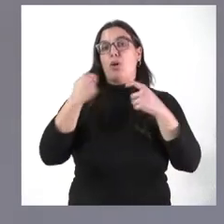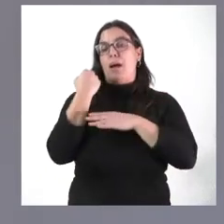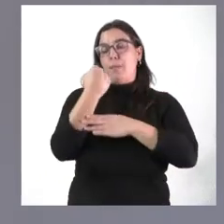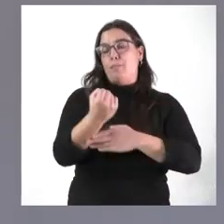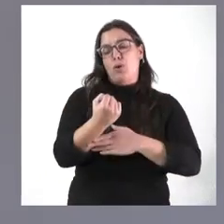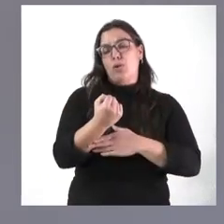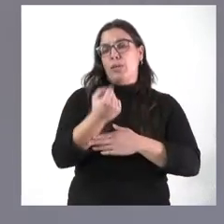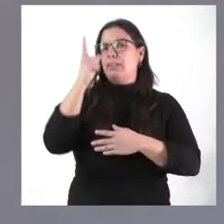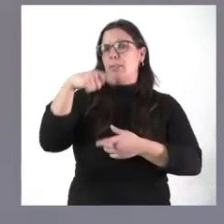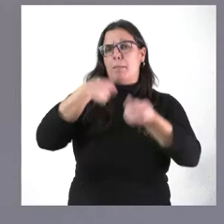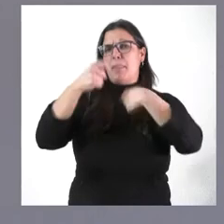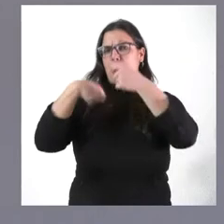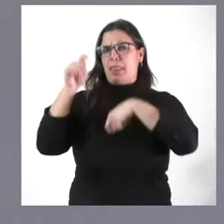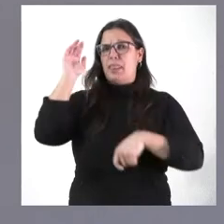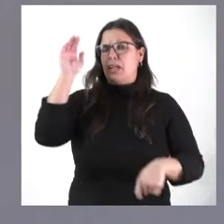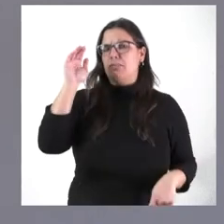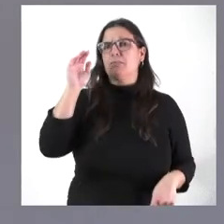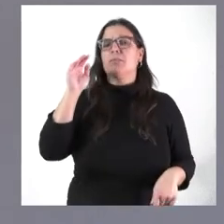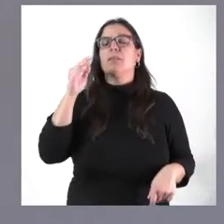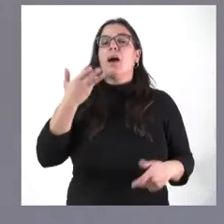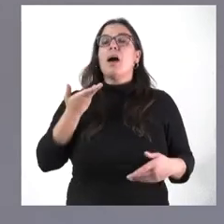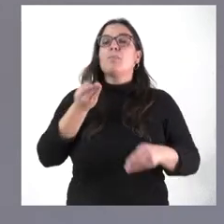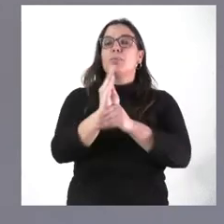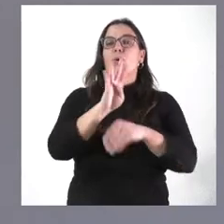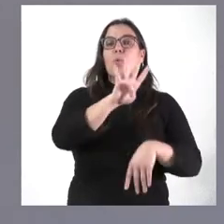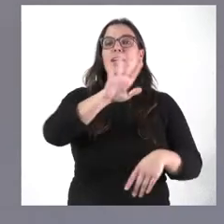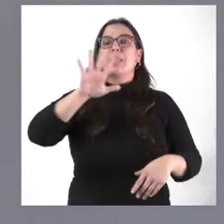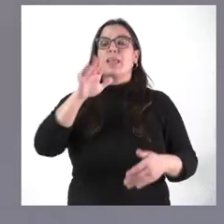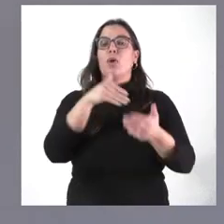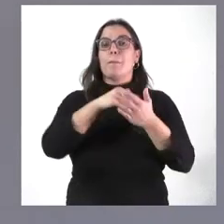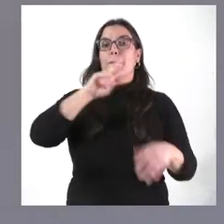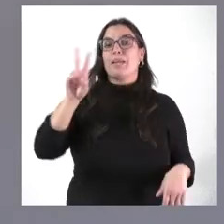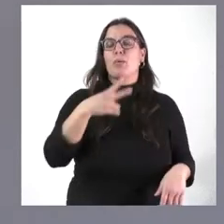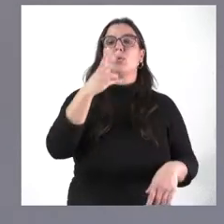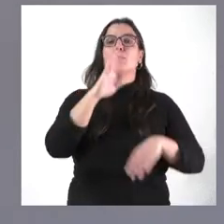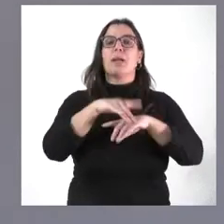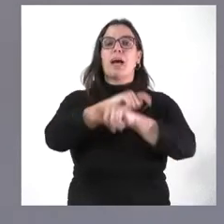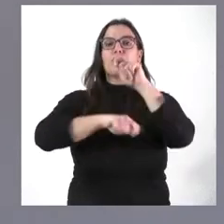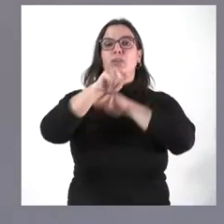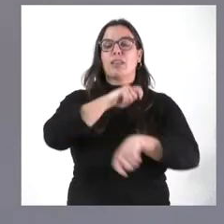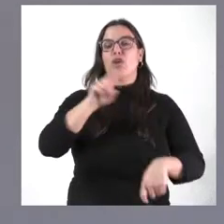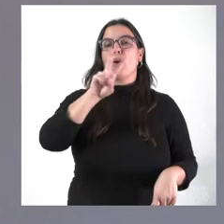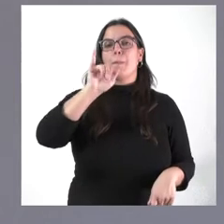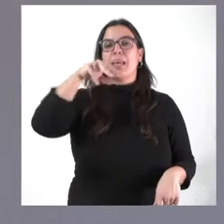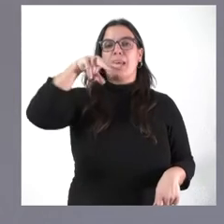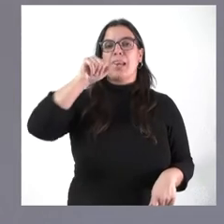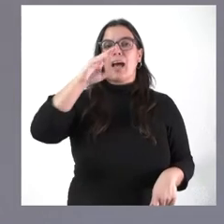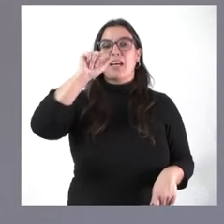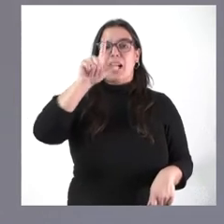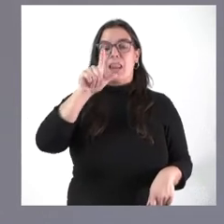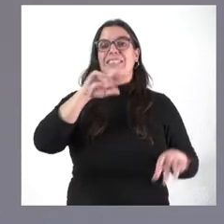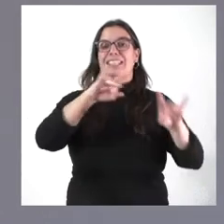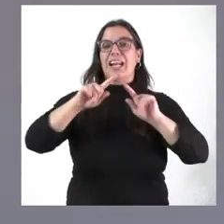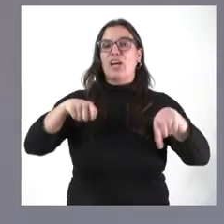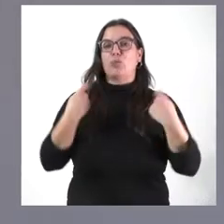exportador y que viene incrementando sus exportaciones de 45.000 euros para la asociación pinacal piedra natural de Castilla y